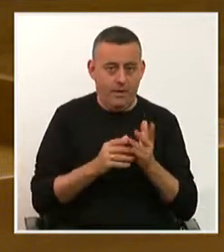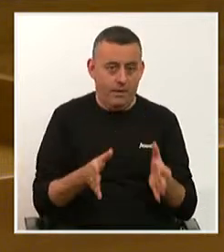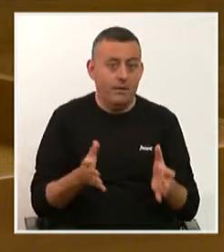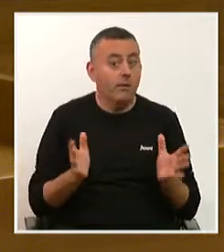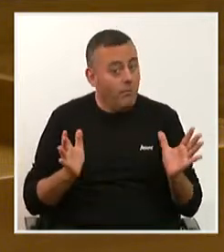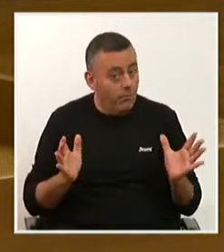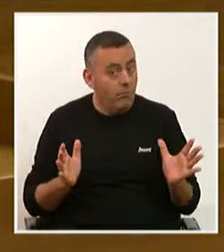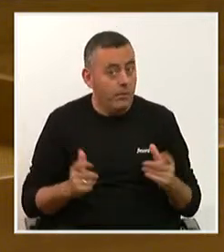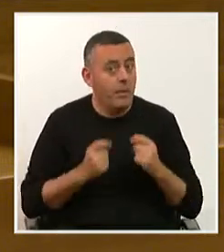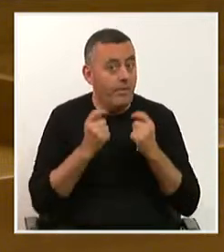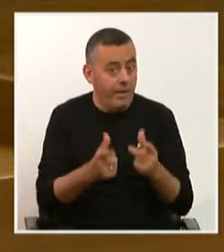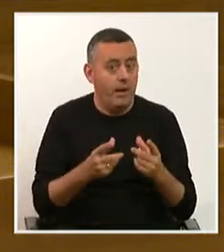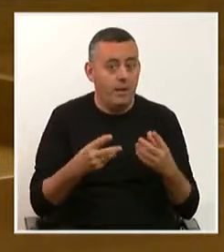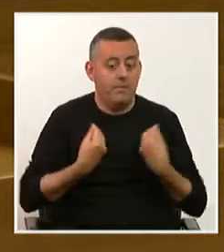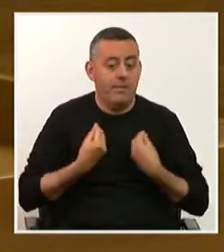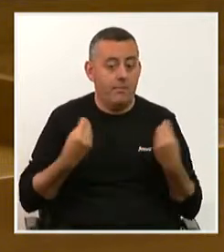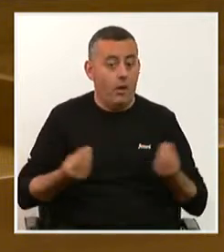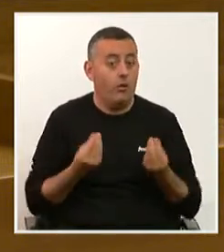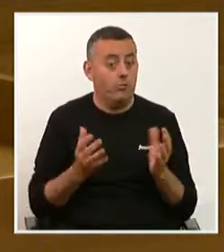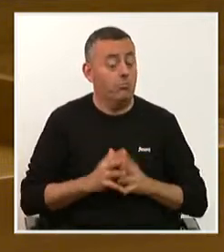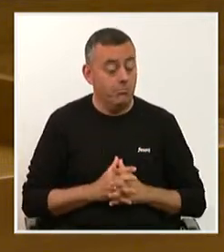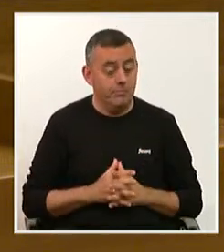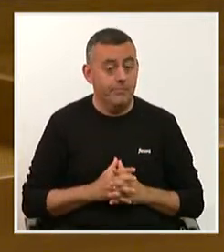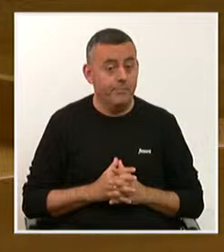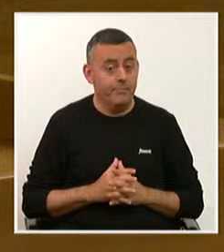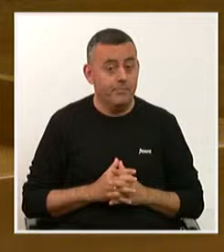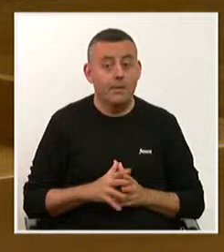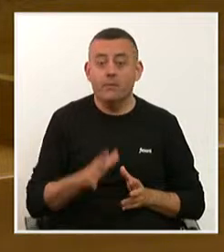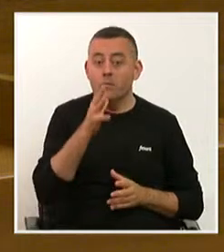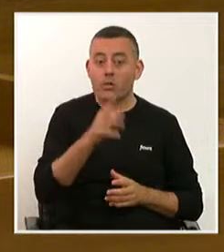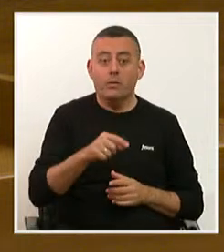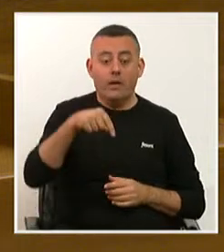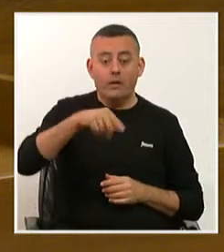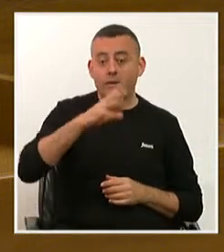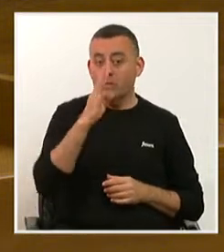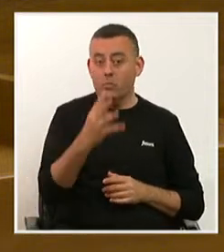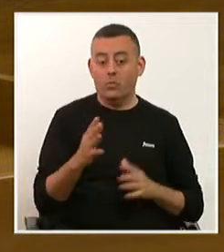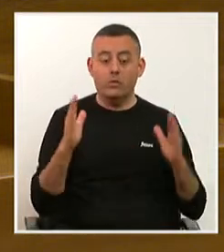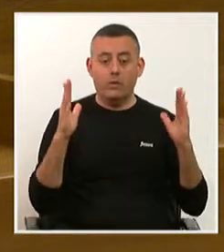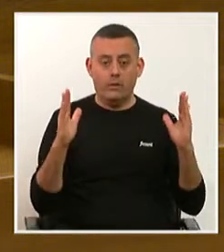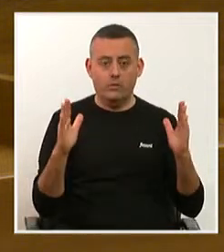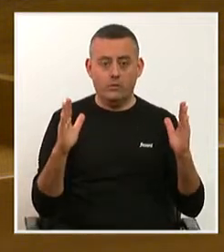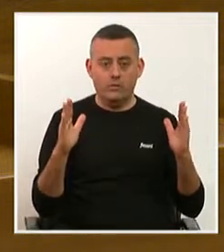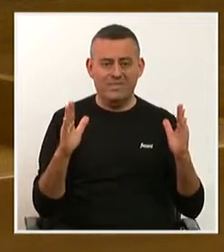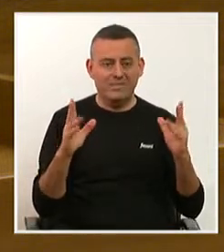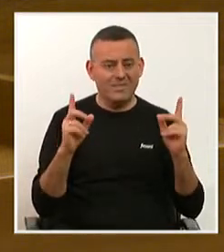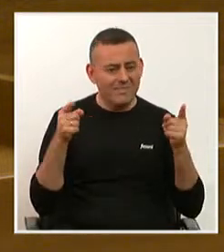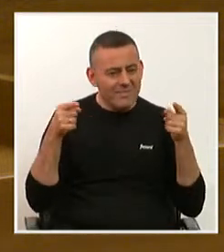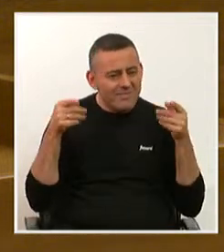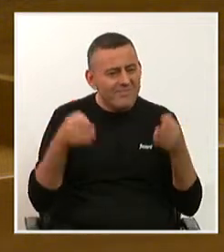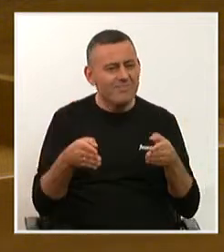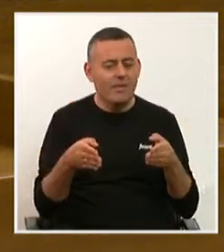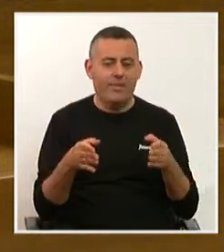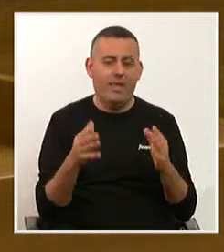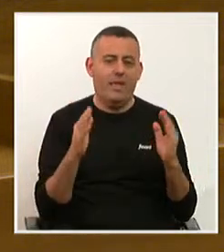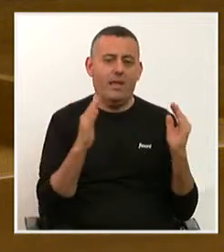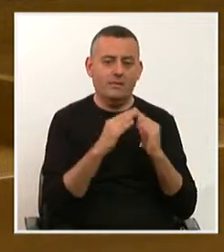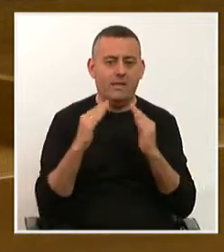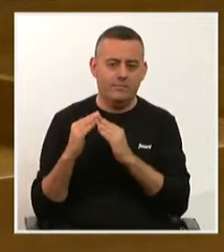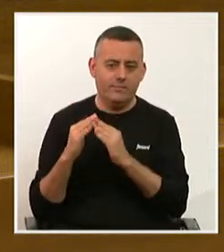parl entre Cos Aqua ha de ser la legislatura deit la iniciativa que presentem desde grup parlamentar